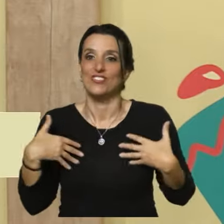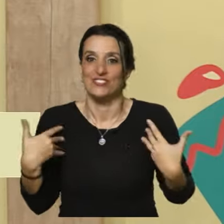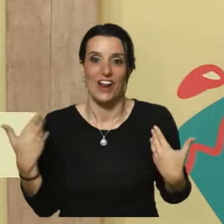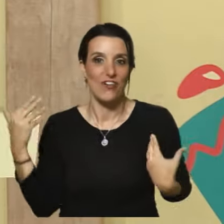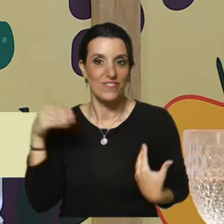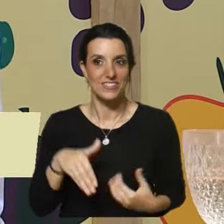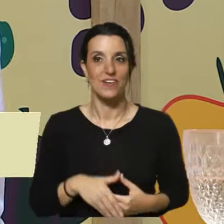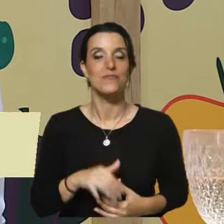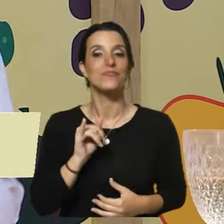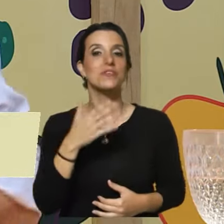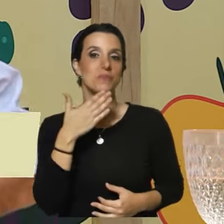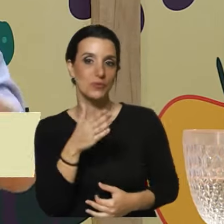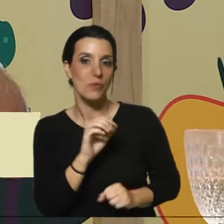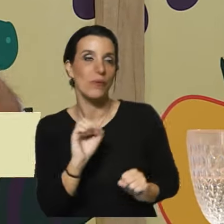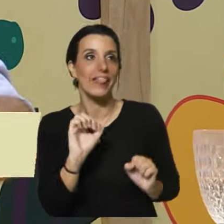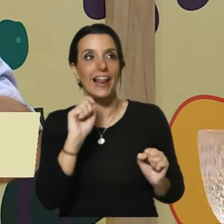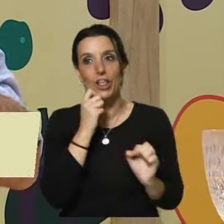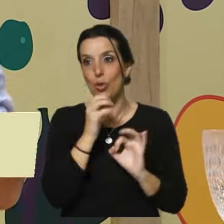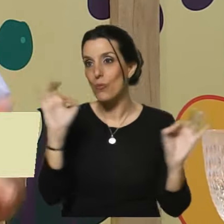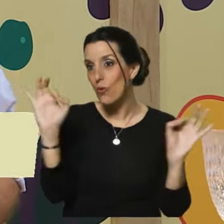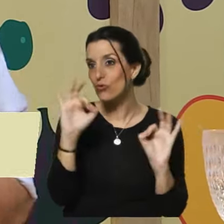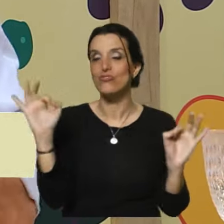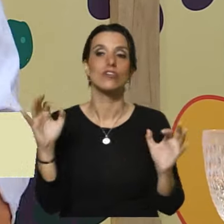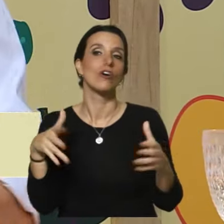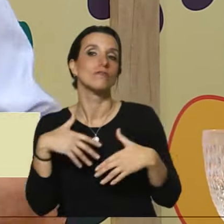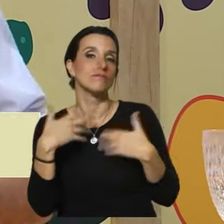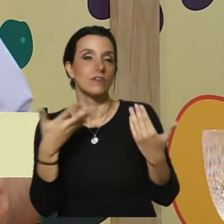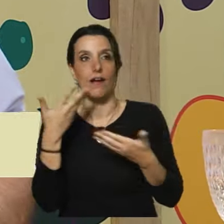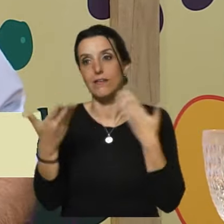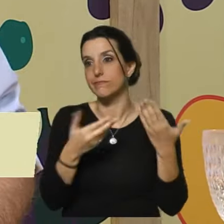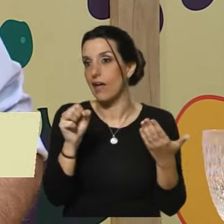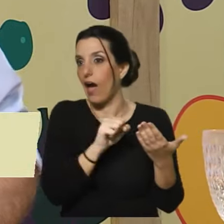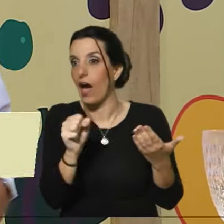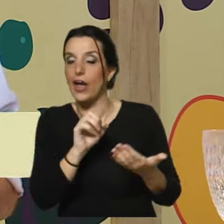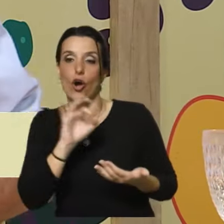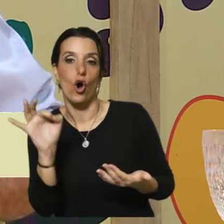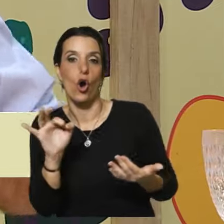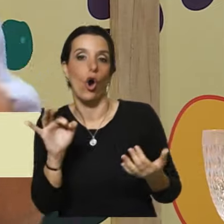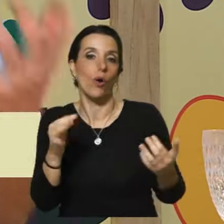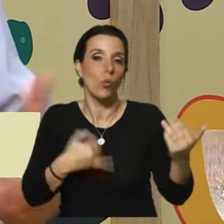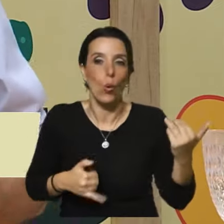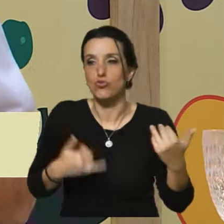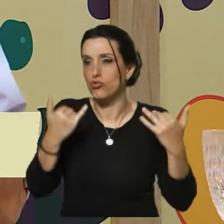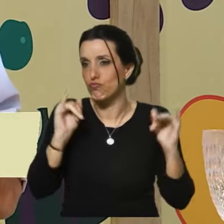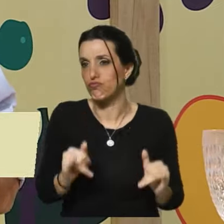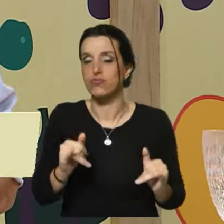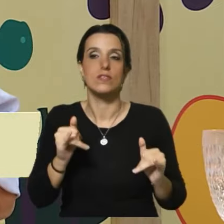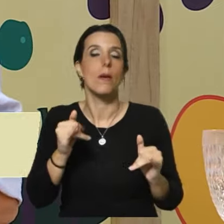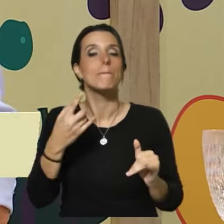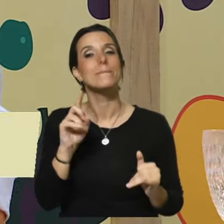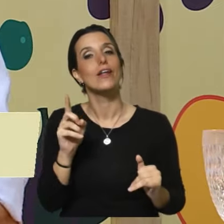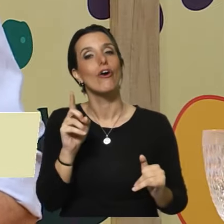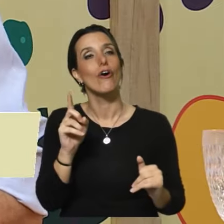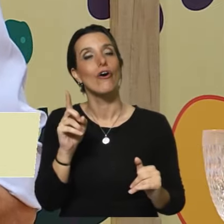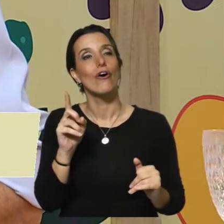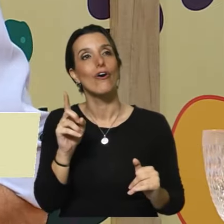participando ahora uno puede ser buen músico tocar eh o cantante obviamente este y cantar los blues pero en